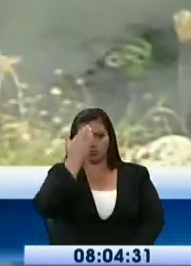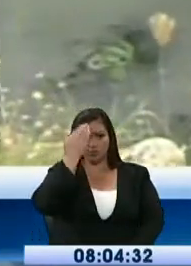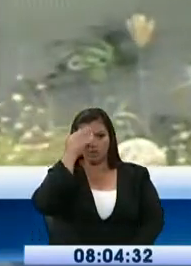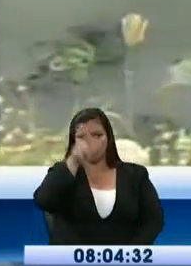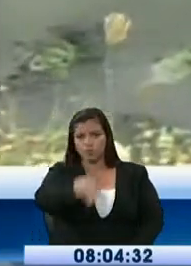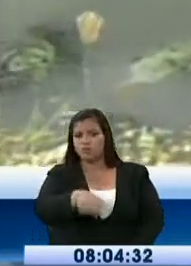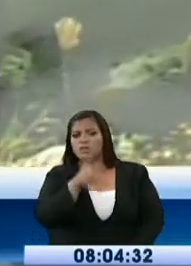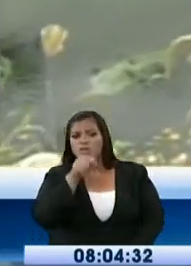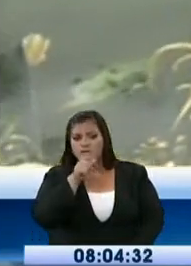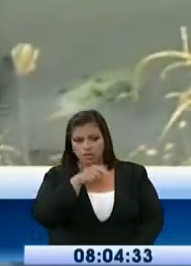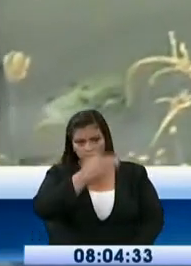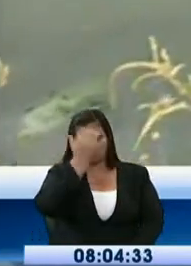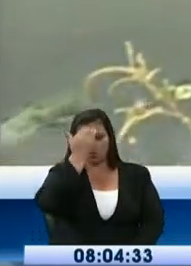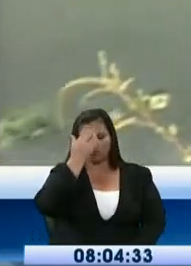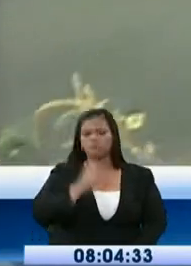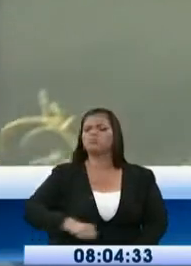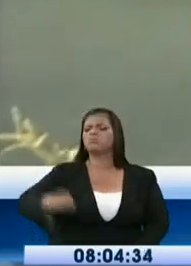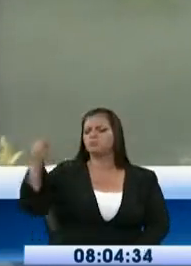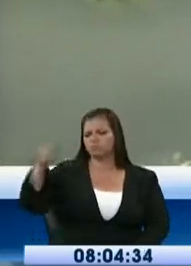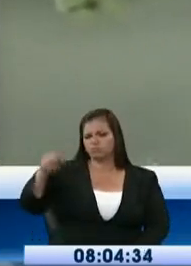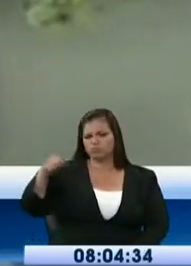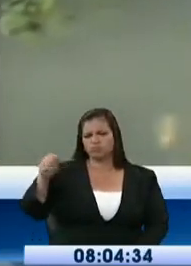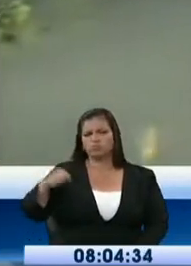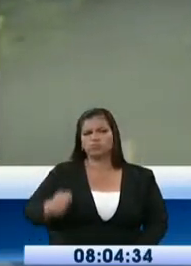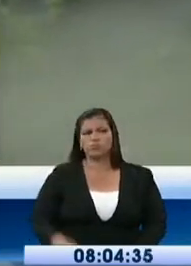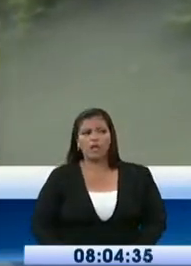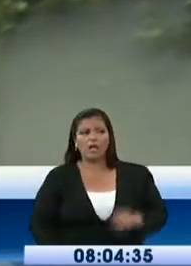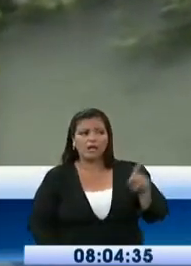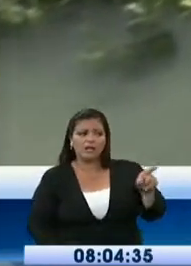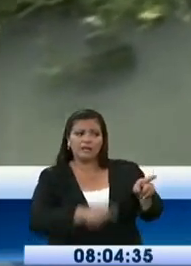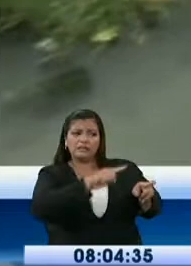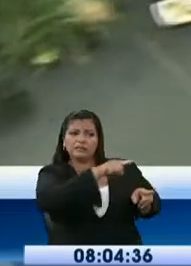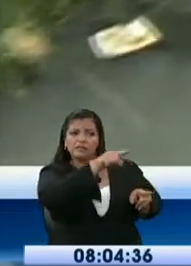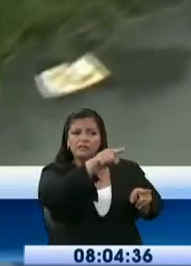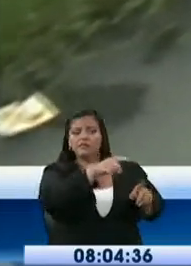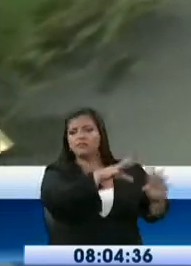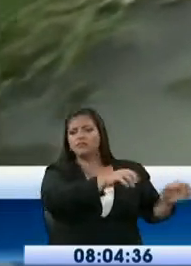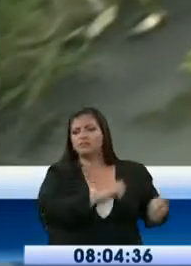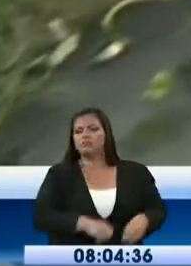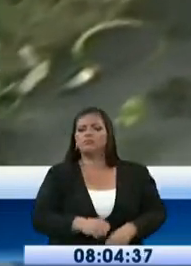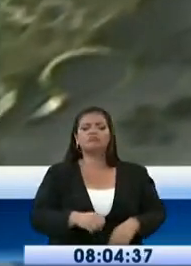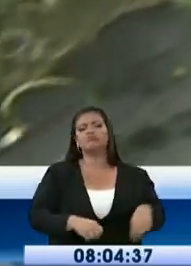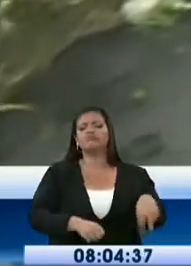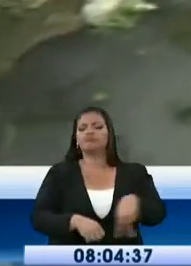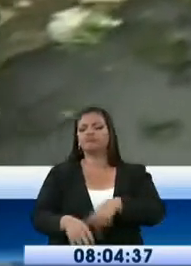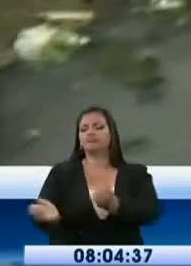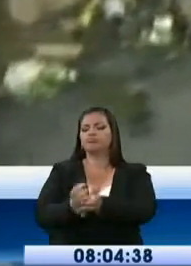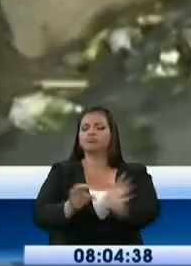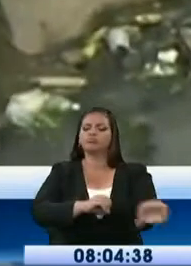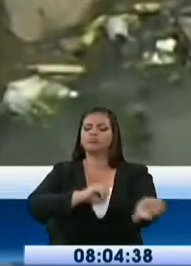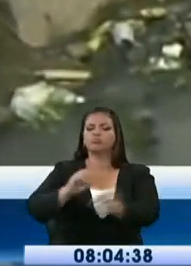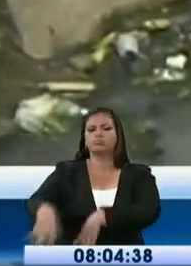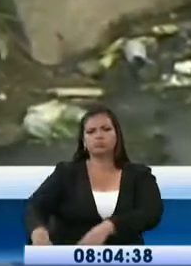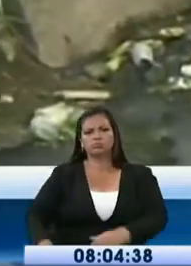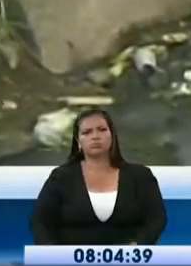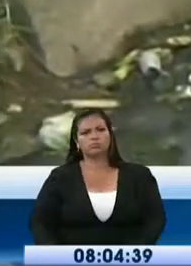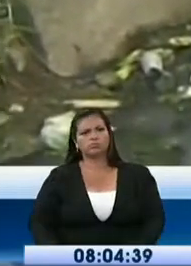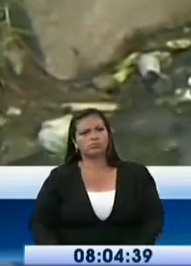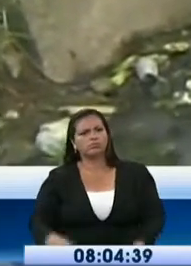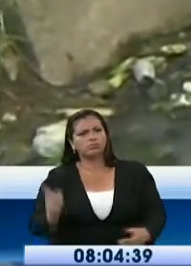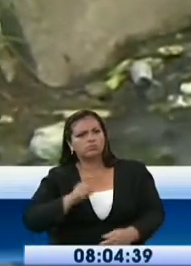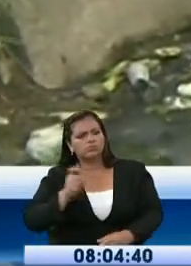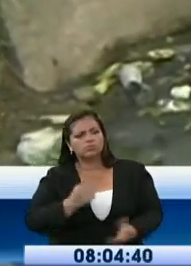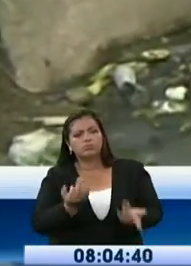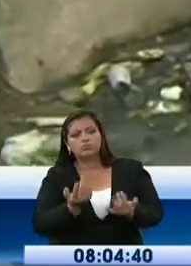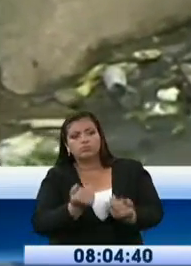¿Tiene identificado a los vecinos que hacen eso? Claro, son mucha gente que viene de otro lado y agarra y botan a la zanja. Pues no esperar, digamos, ser un poquito más conscientes y esperar, digamos, capaz de recoger usted